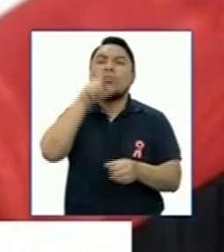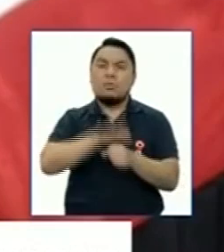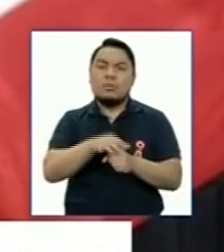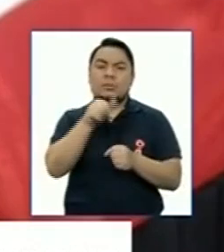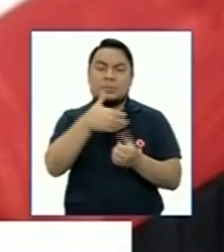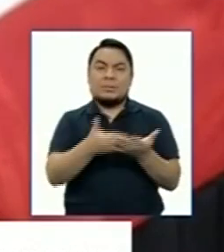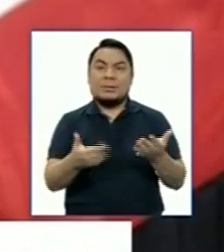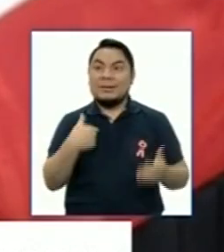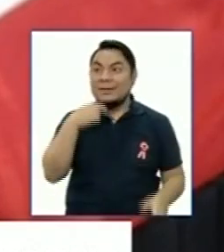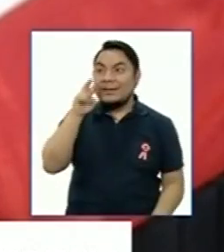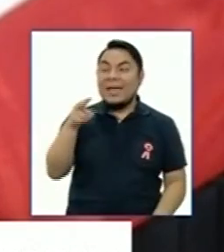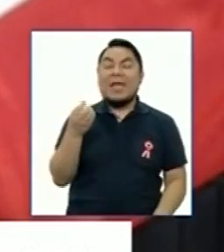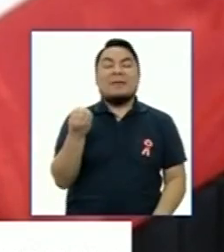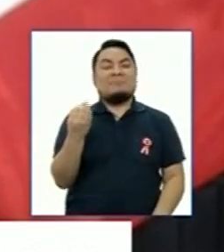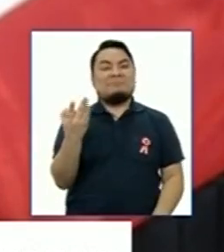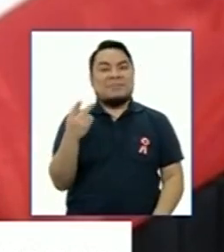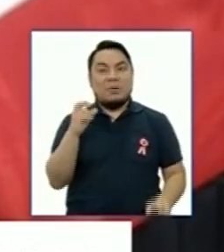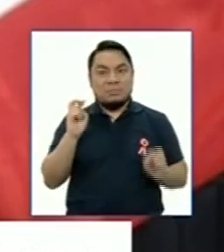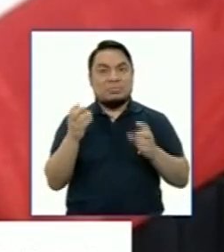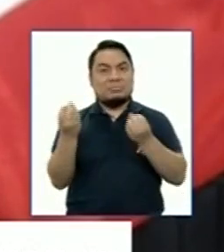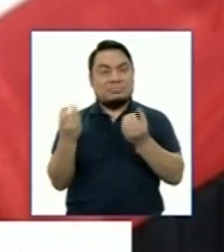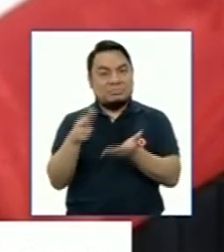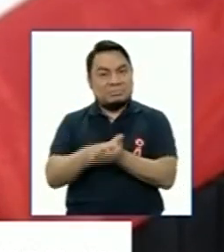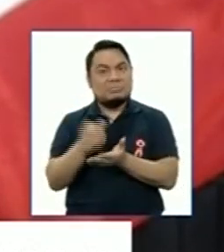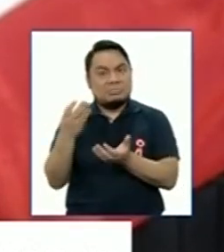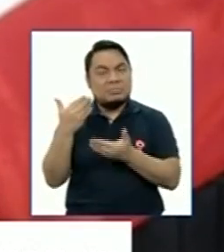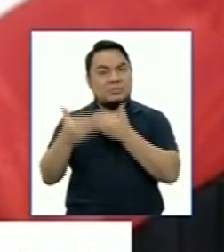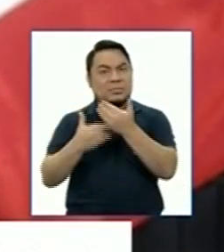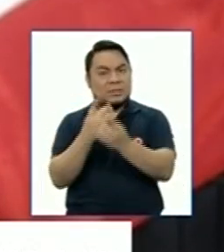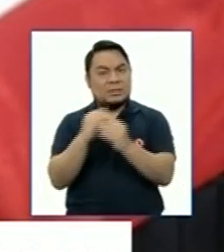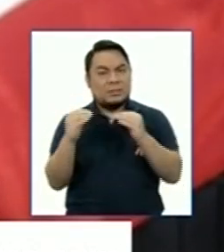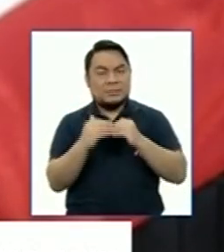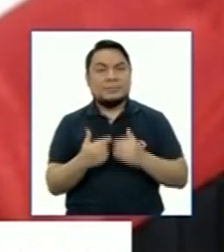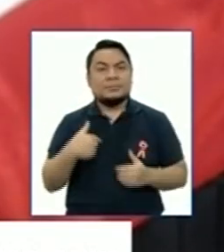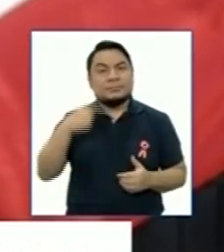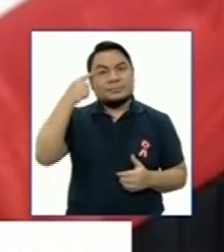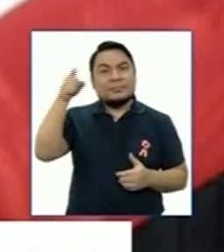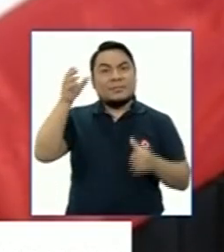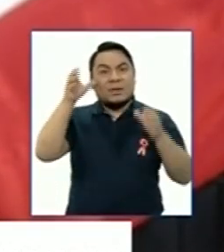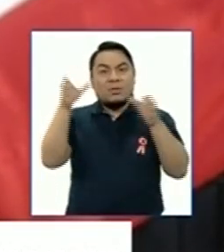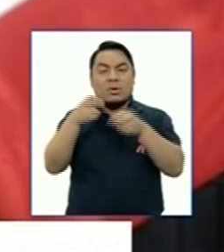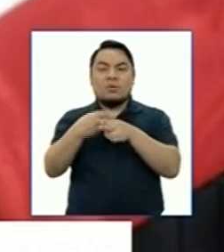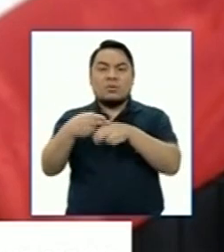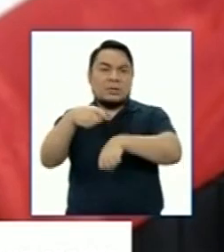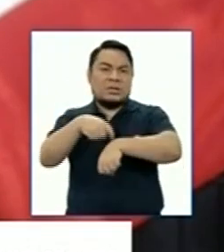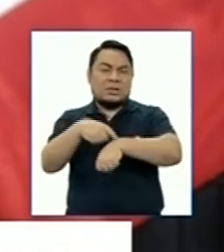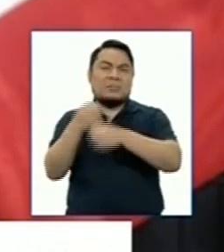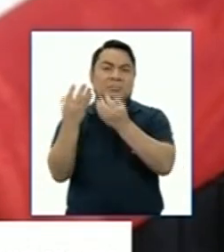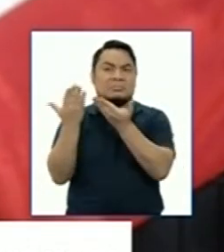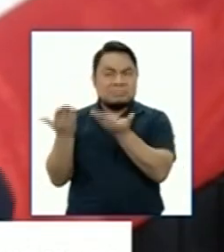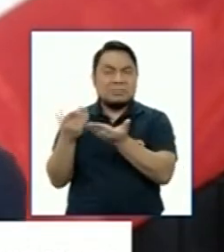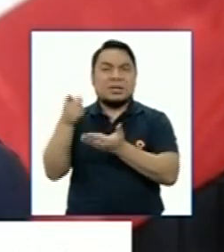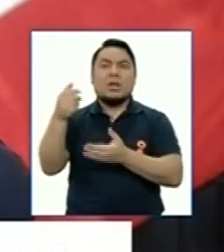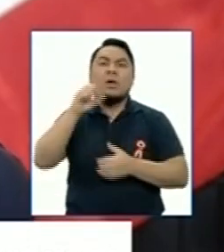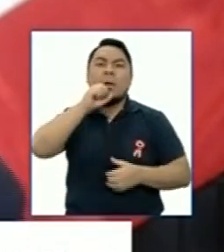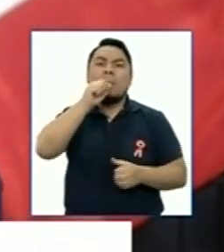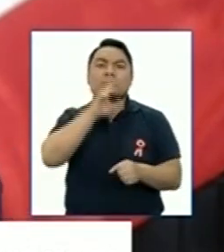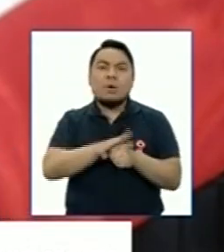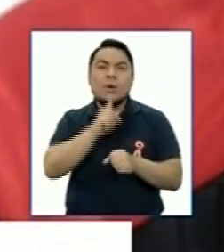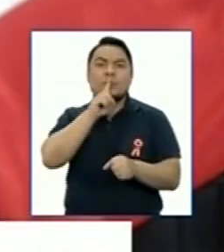ejecutivo la está llevando a una escena más grande y ojalá pues que la persuasión de otros